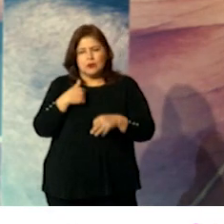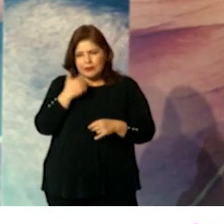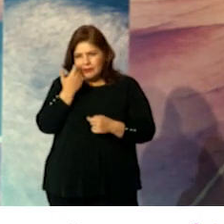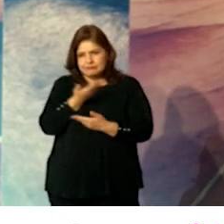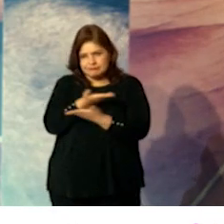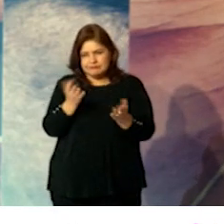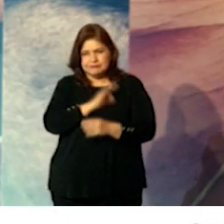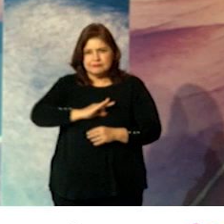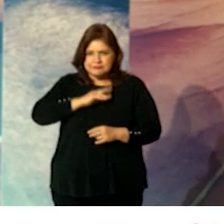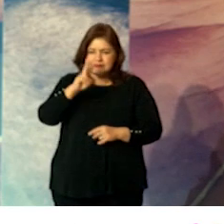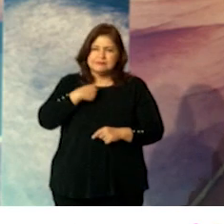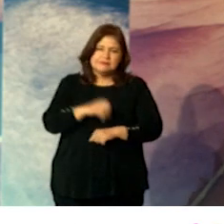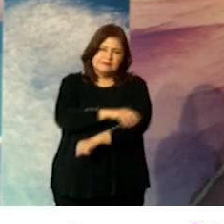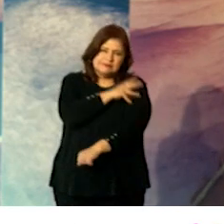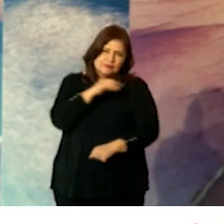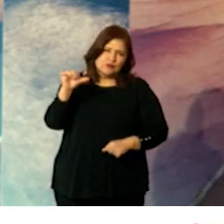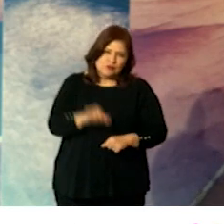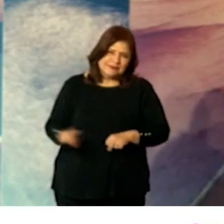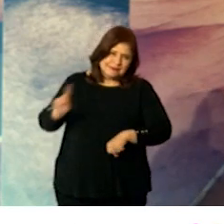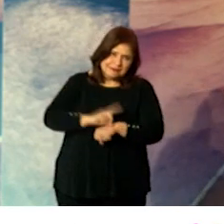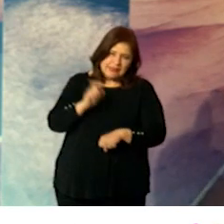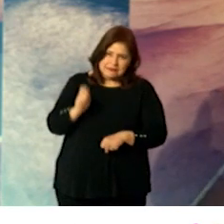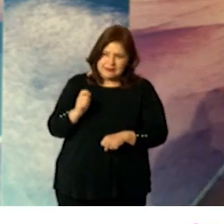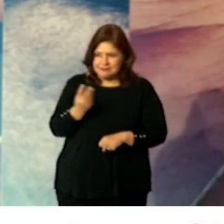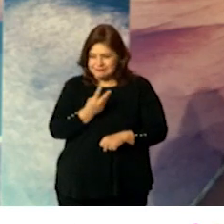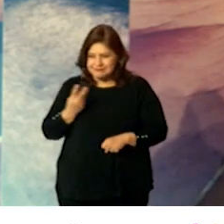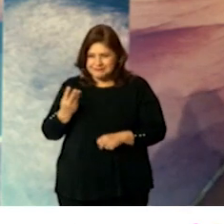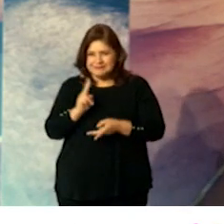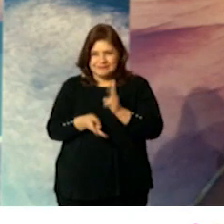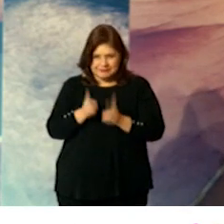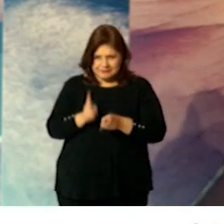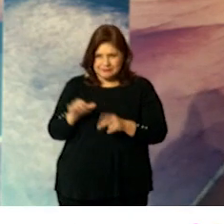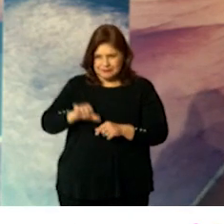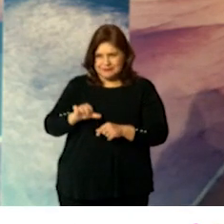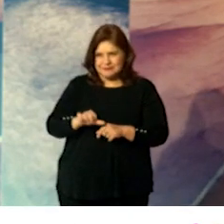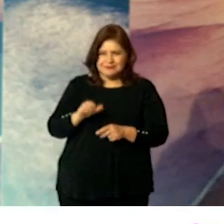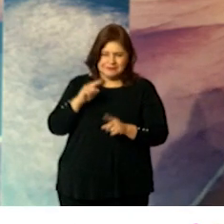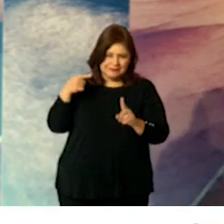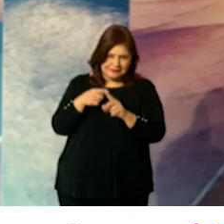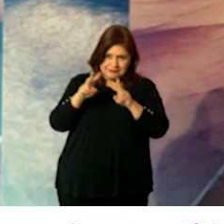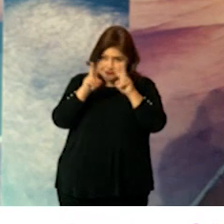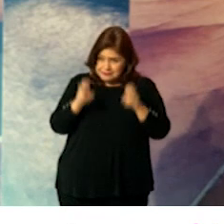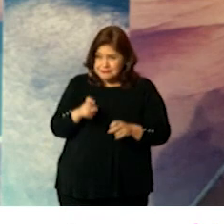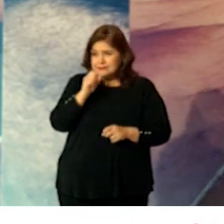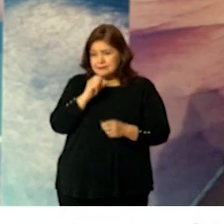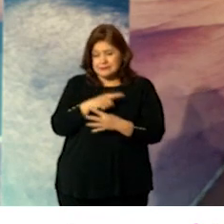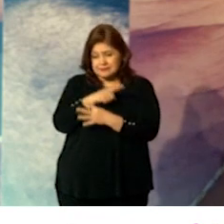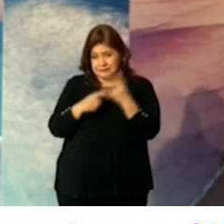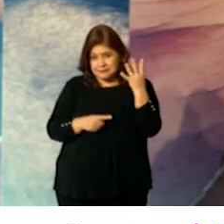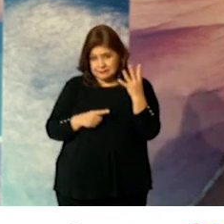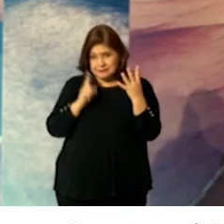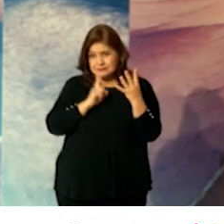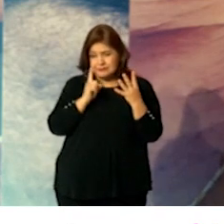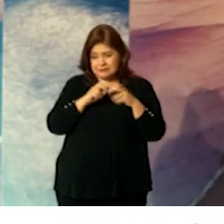estoy muy emocionada de estar con las tres platicando hoy aquí de esto. Y que seamos 4 mujeres